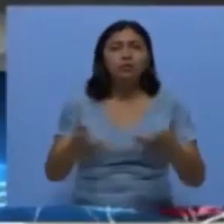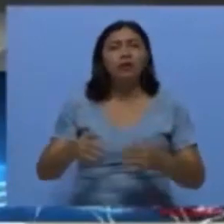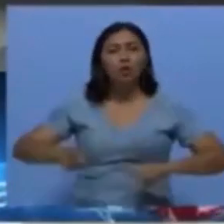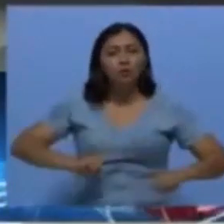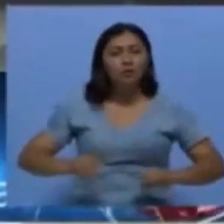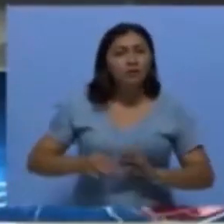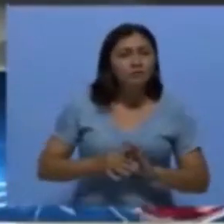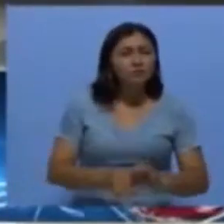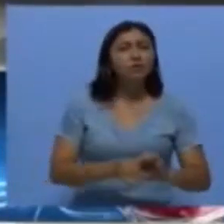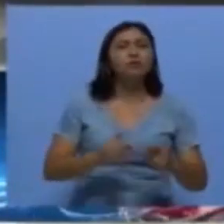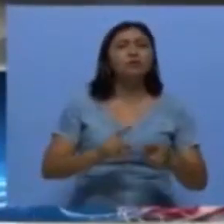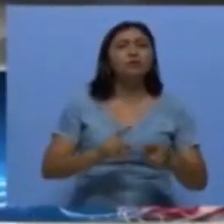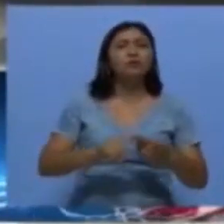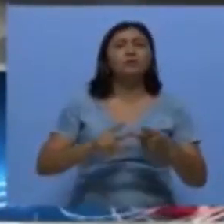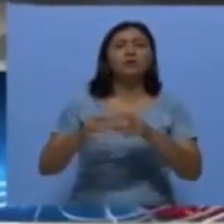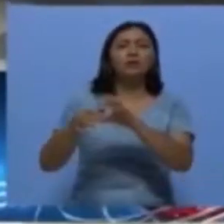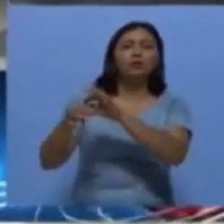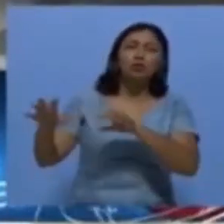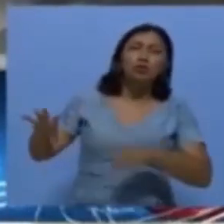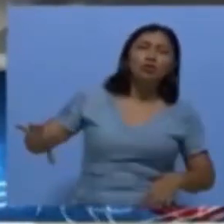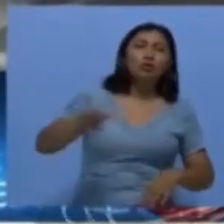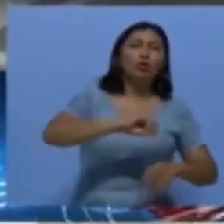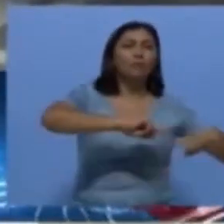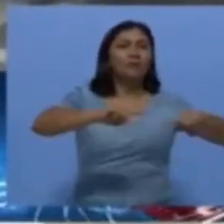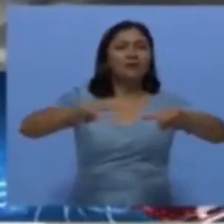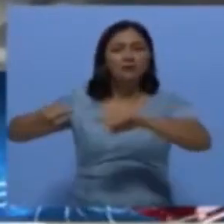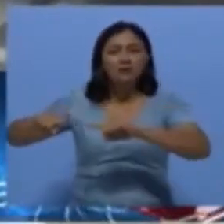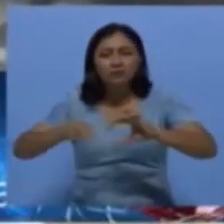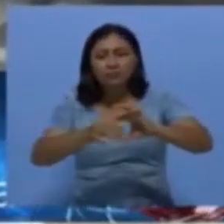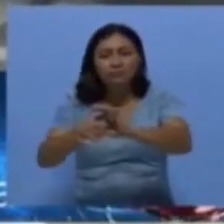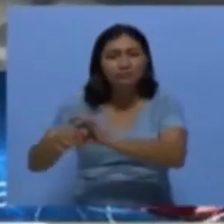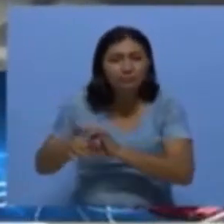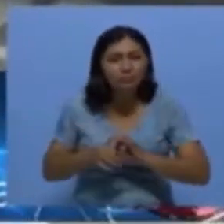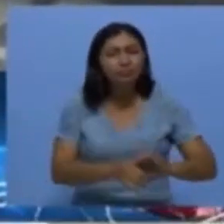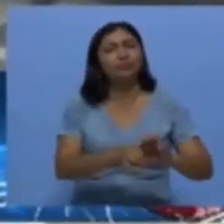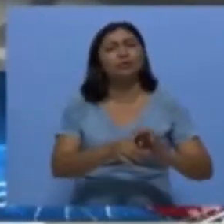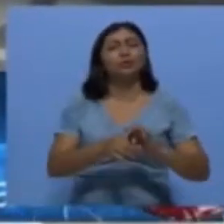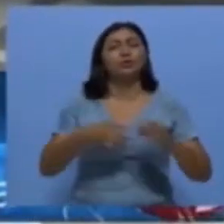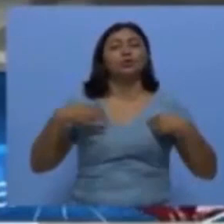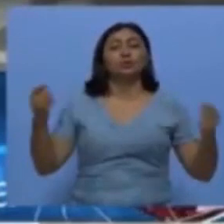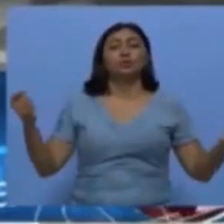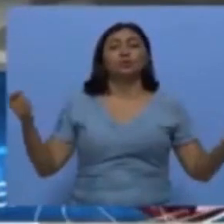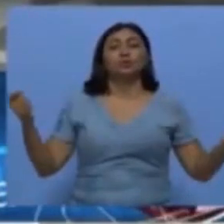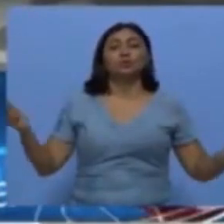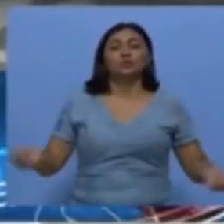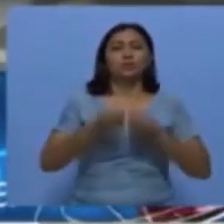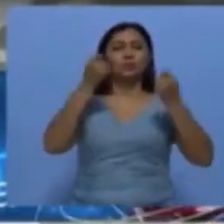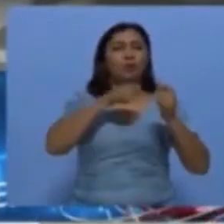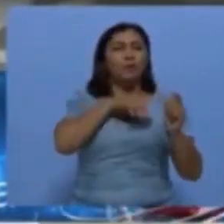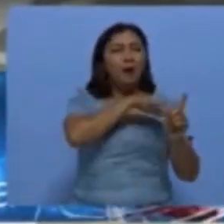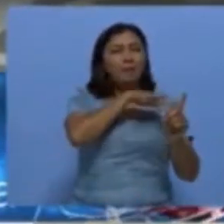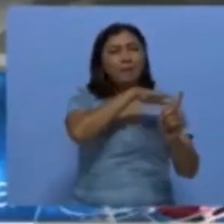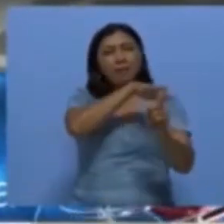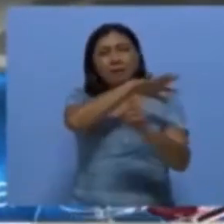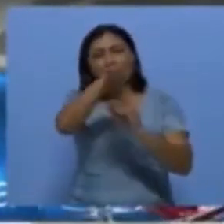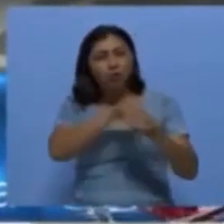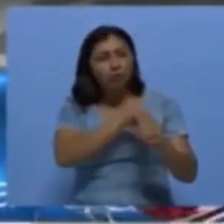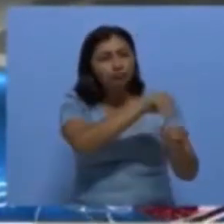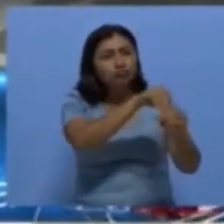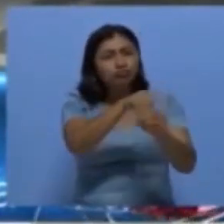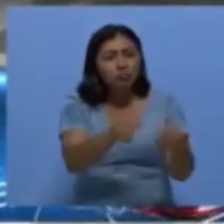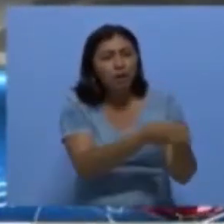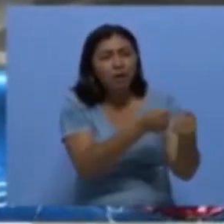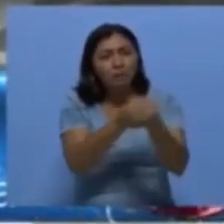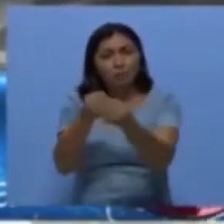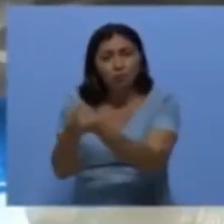coordinación y a la unión de toda la administración distrital logramos llegar a todos los puntos y hoy aún